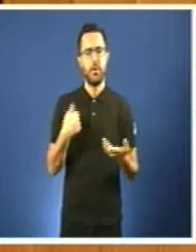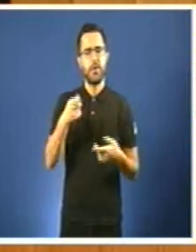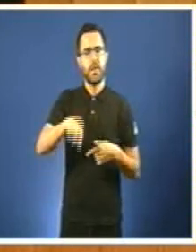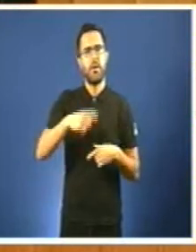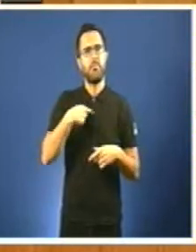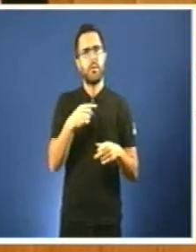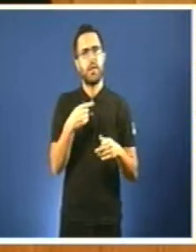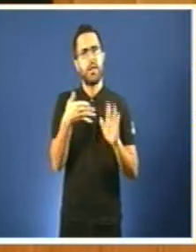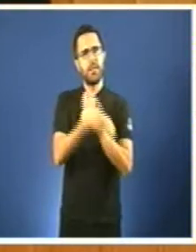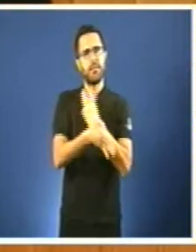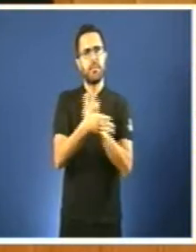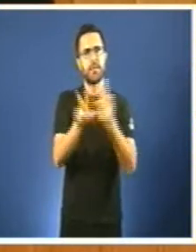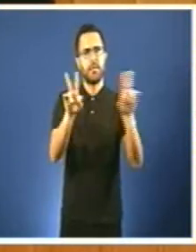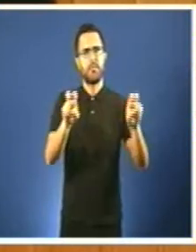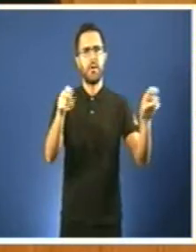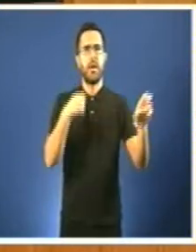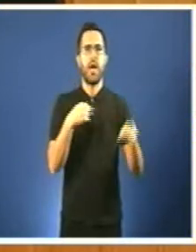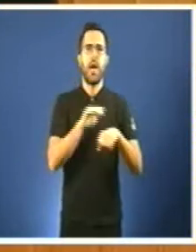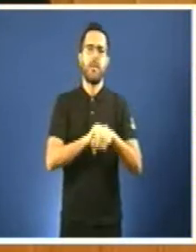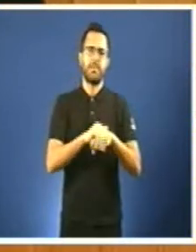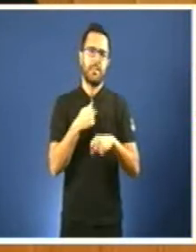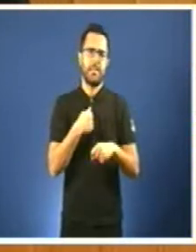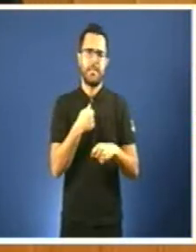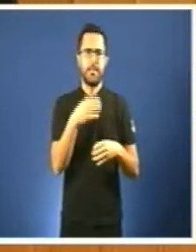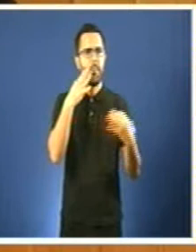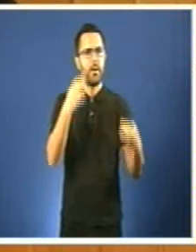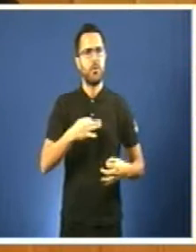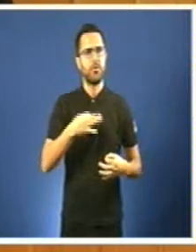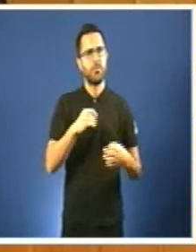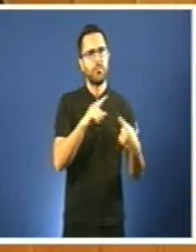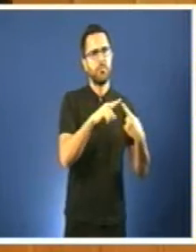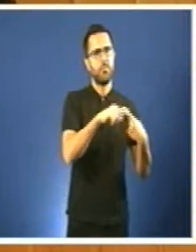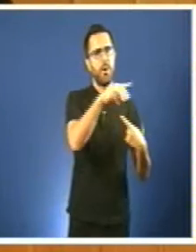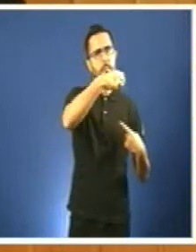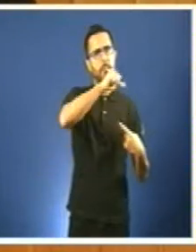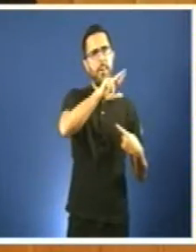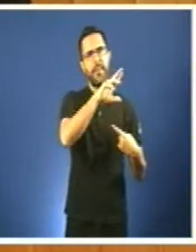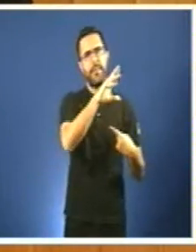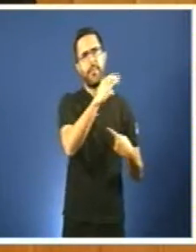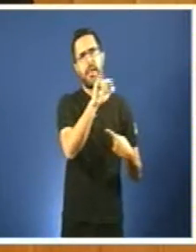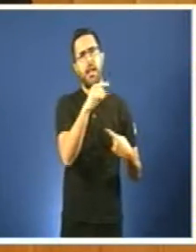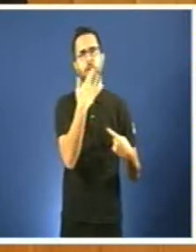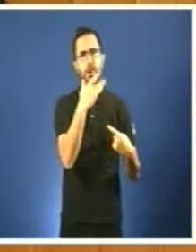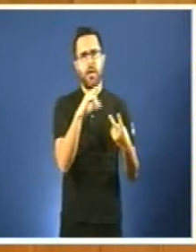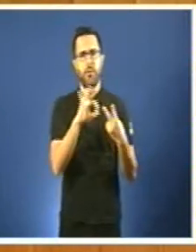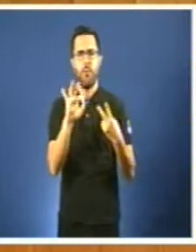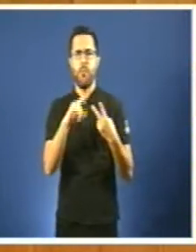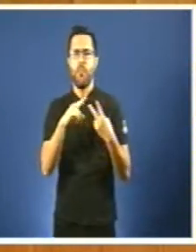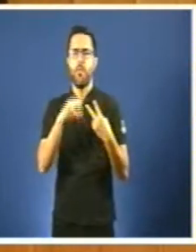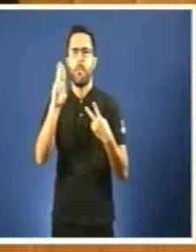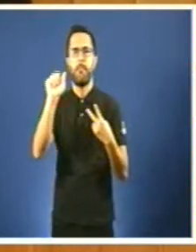amizades perigosas con Marcial Dorado ou Pachi Lucas. A sociedade galega aínda está esperando